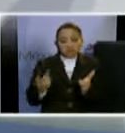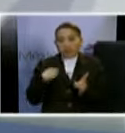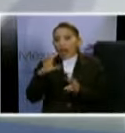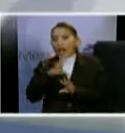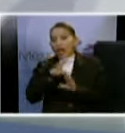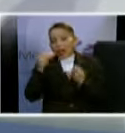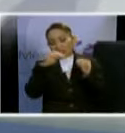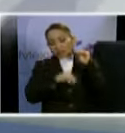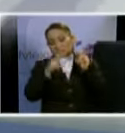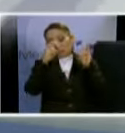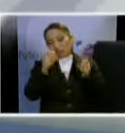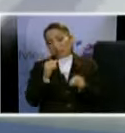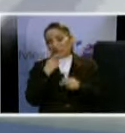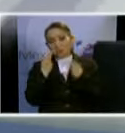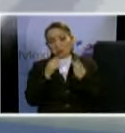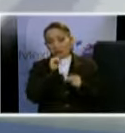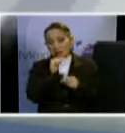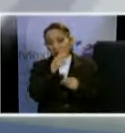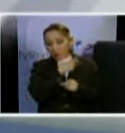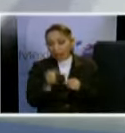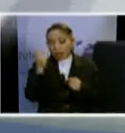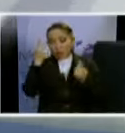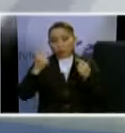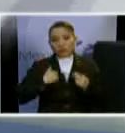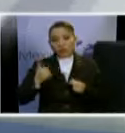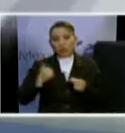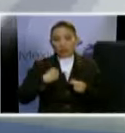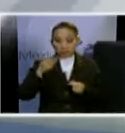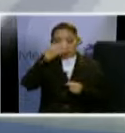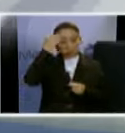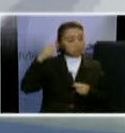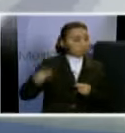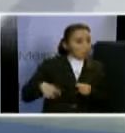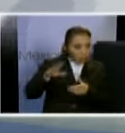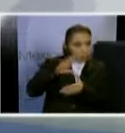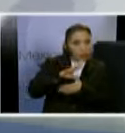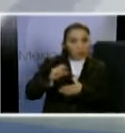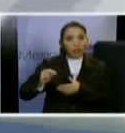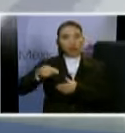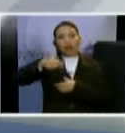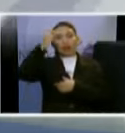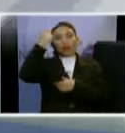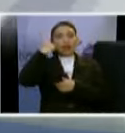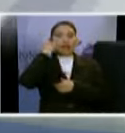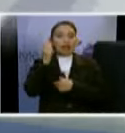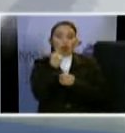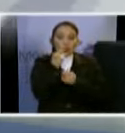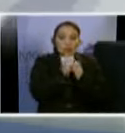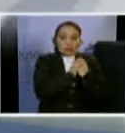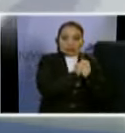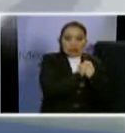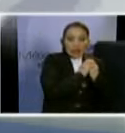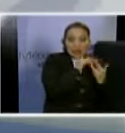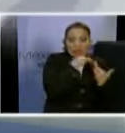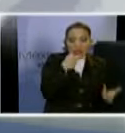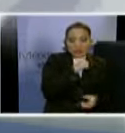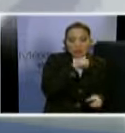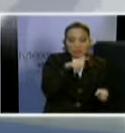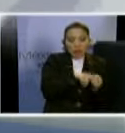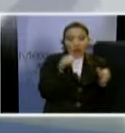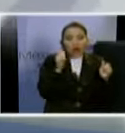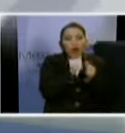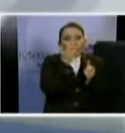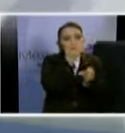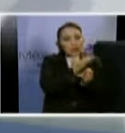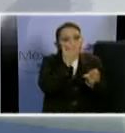una agenda inconclusa. Algunos canadienses ignoran que somos parte de América del Norte y quieren celosamente preservar una relación especial